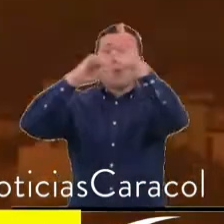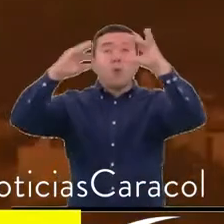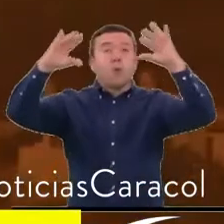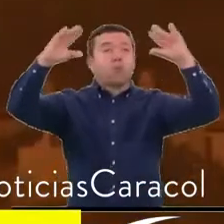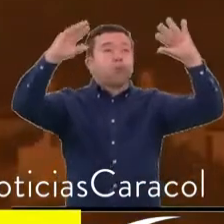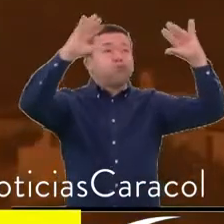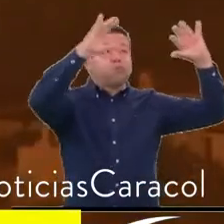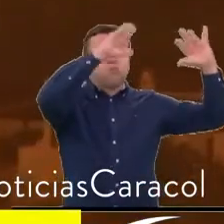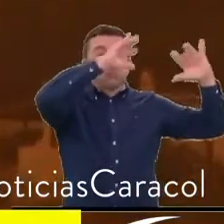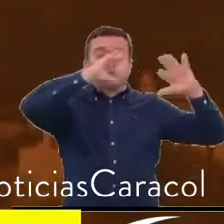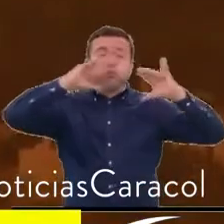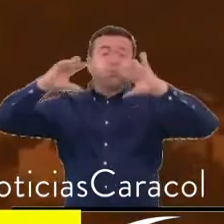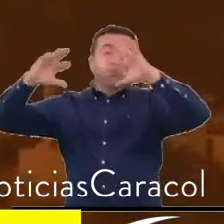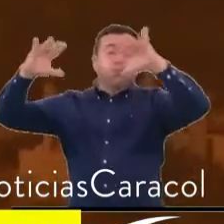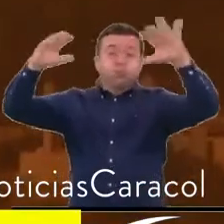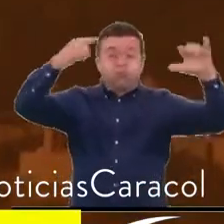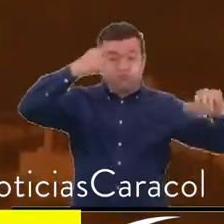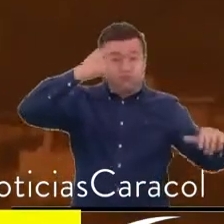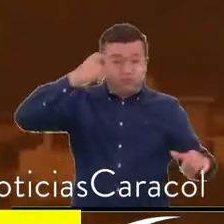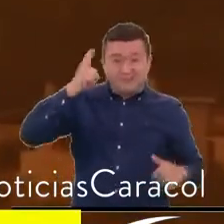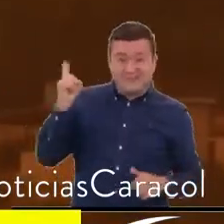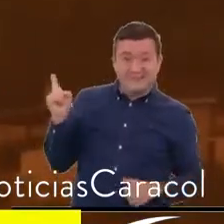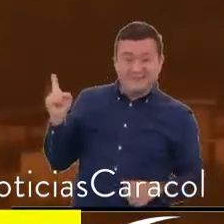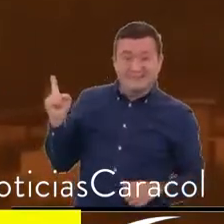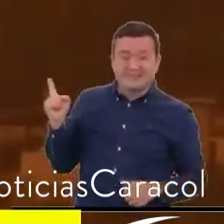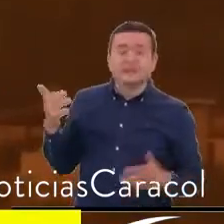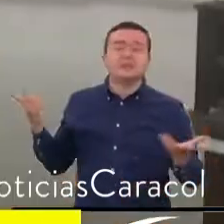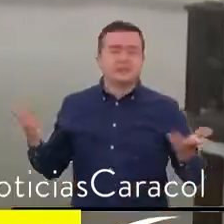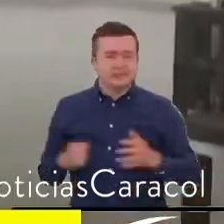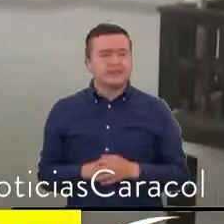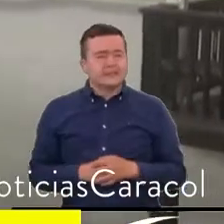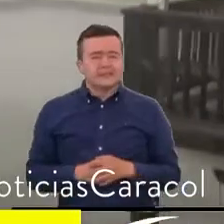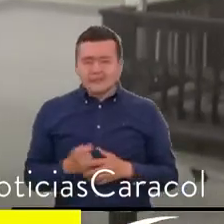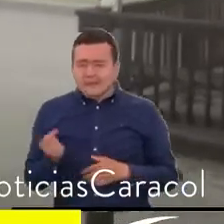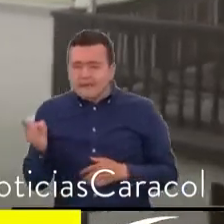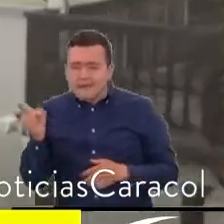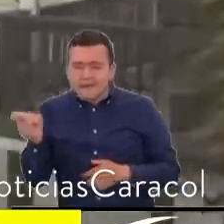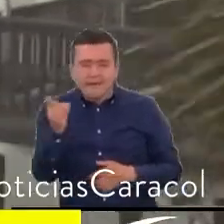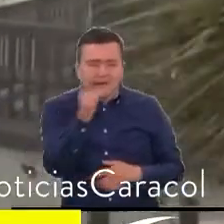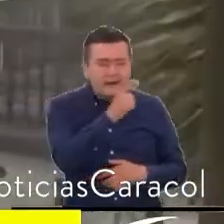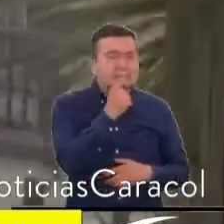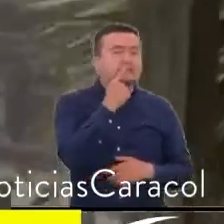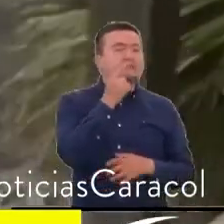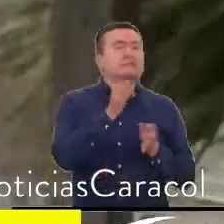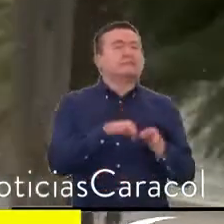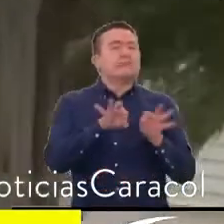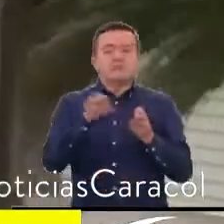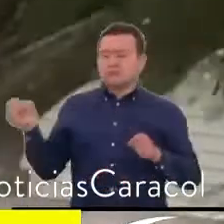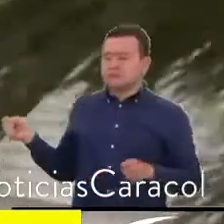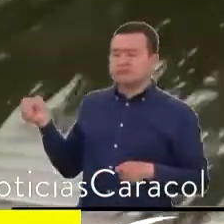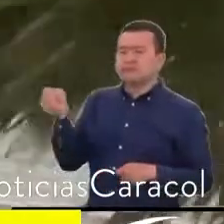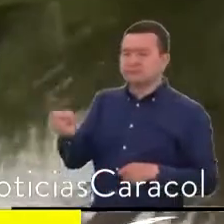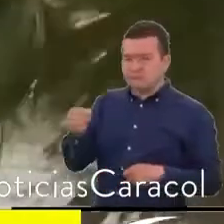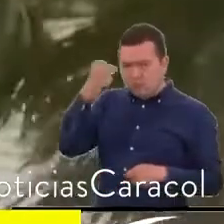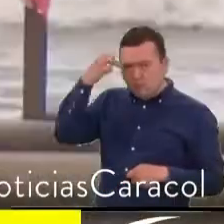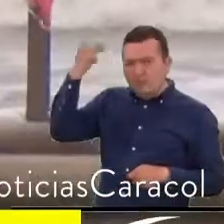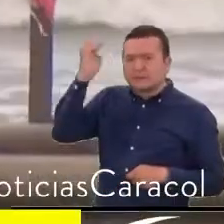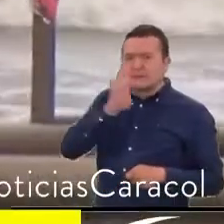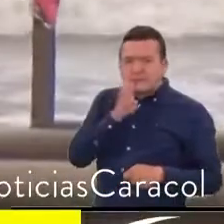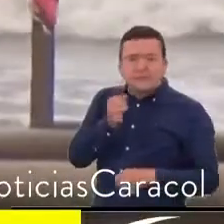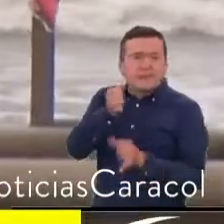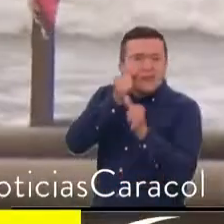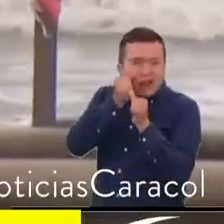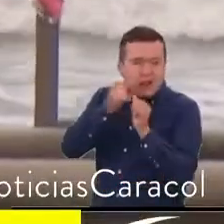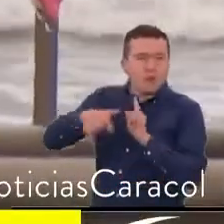se pueden presentar en el lugar. Dado lo anterior, es importante cada vez más la labor de los ingenieros ambientales, que cada vez se